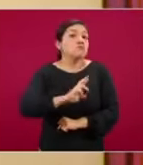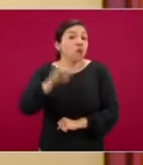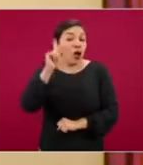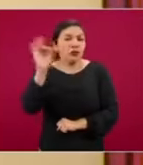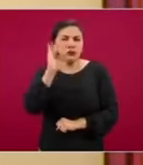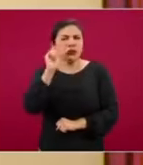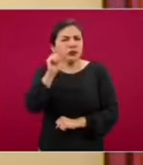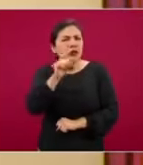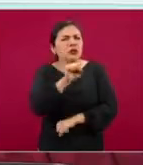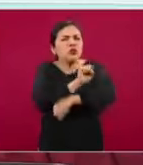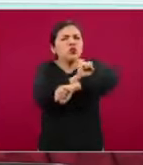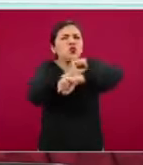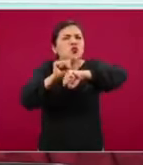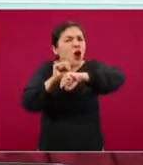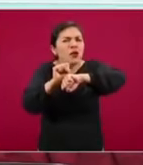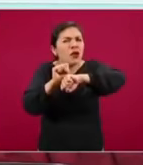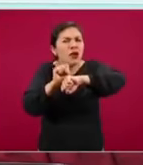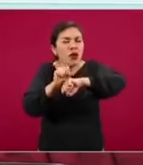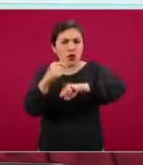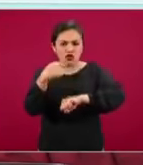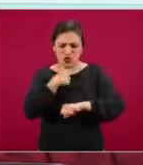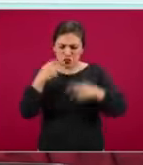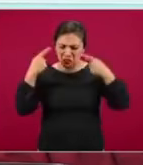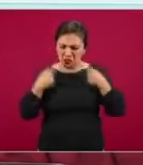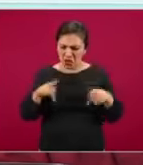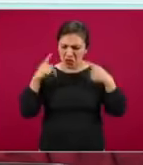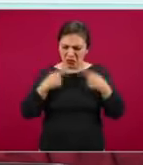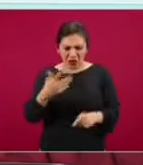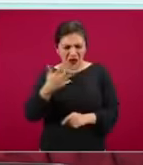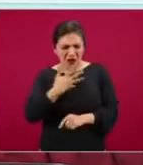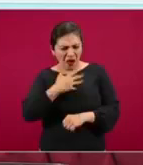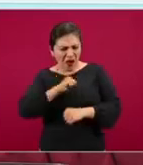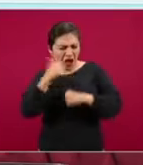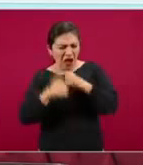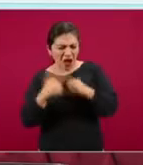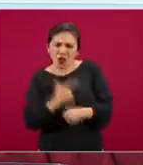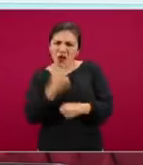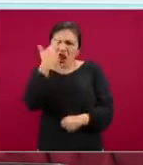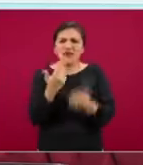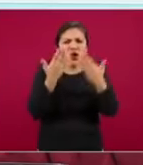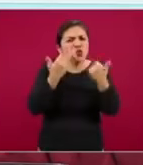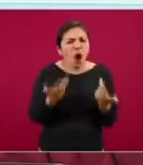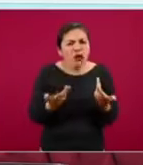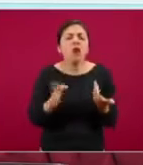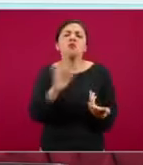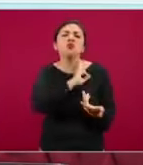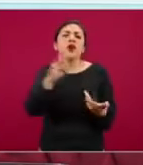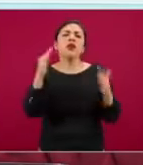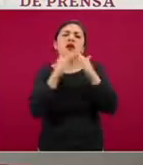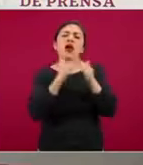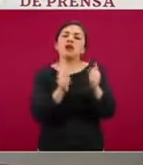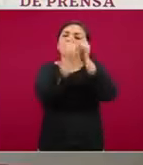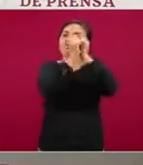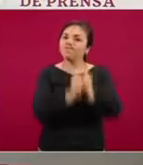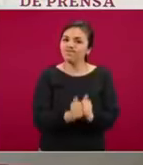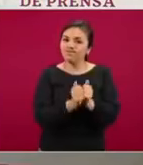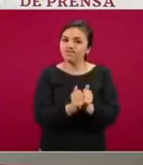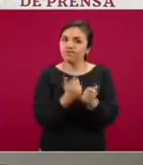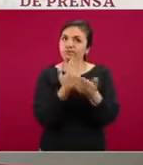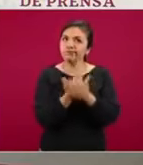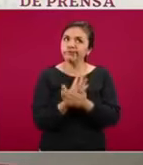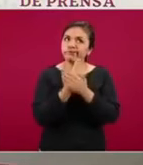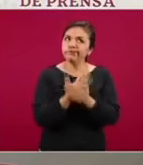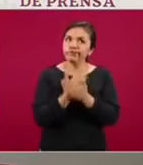son síntomas leves y no soy una persona que tiene un factor de riesgo, pues quedarme en casa